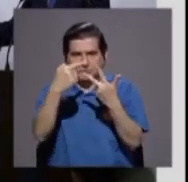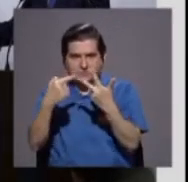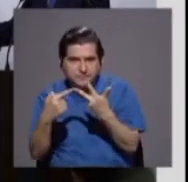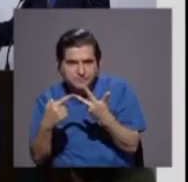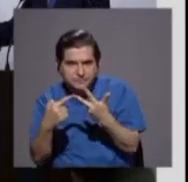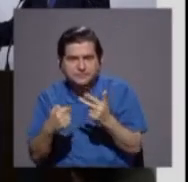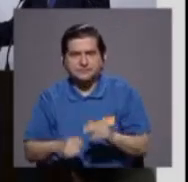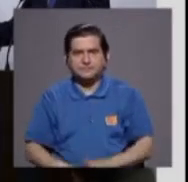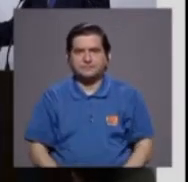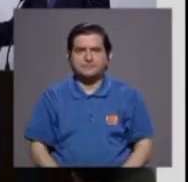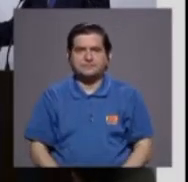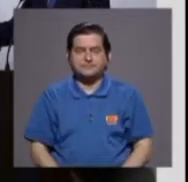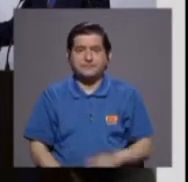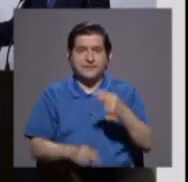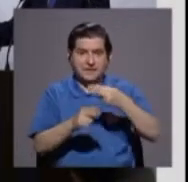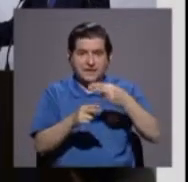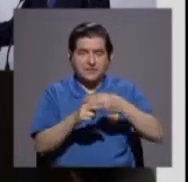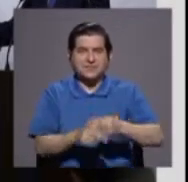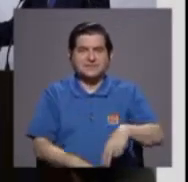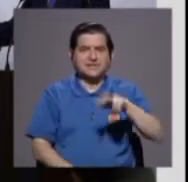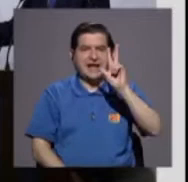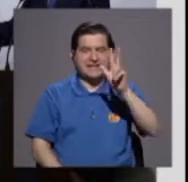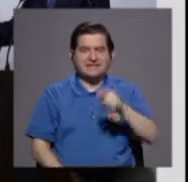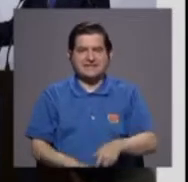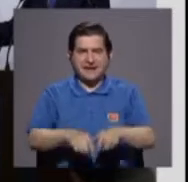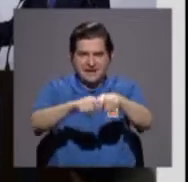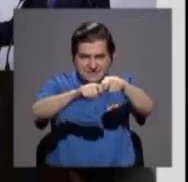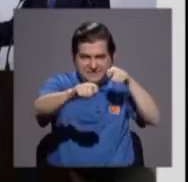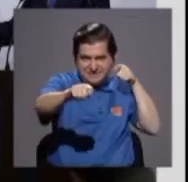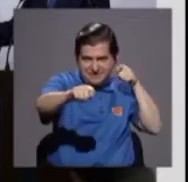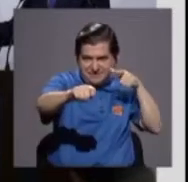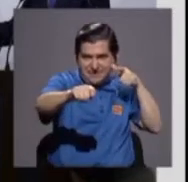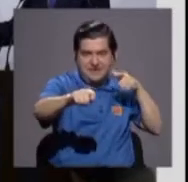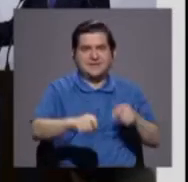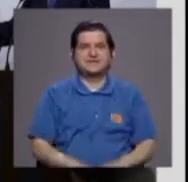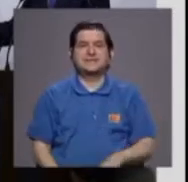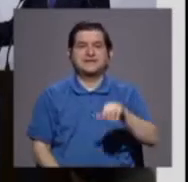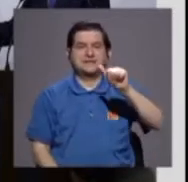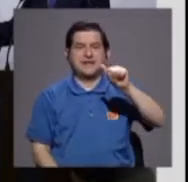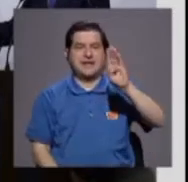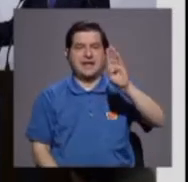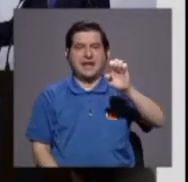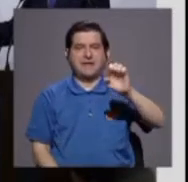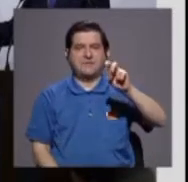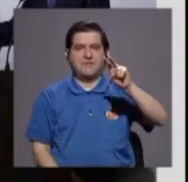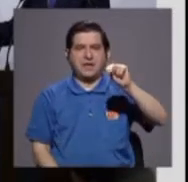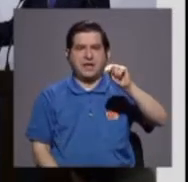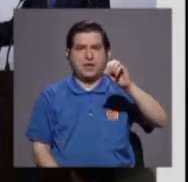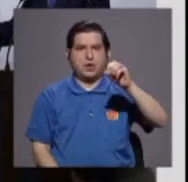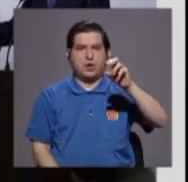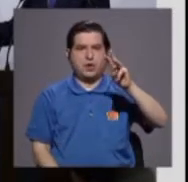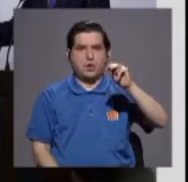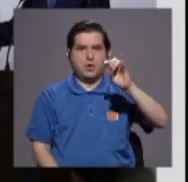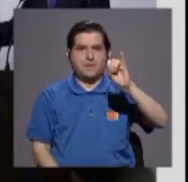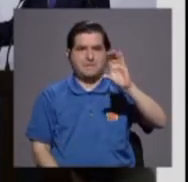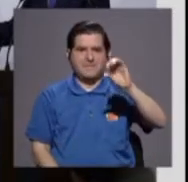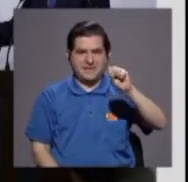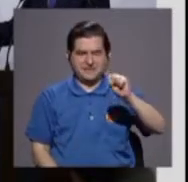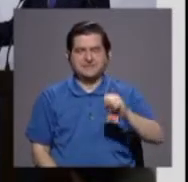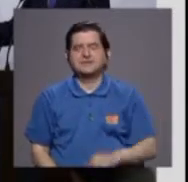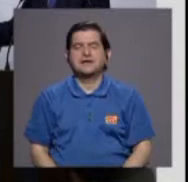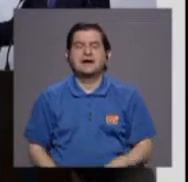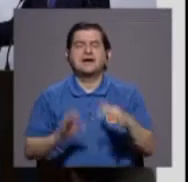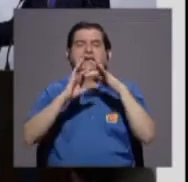de lo que se llamó las tres flechas de Abenomics, tiene que ver, por ejemplo, entre otras